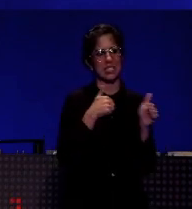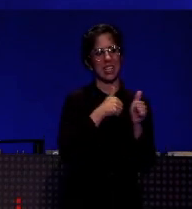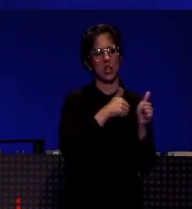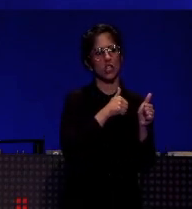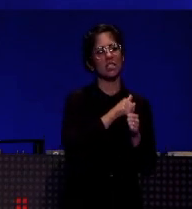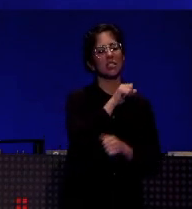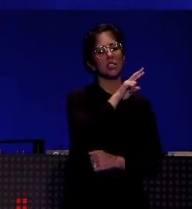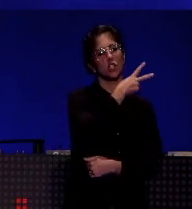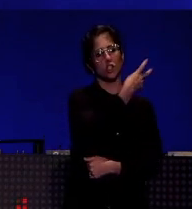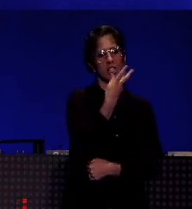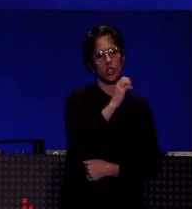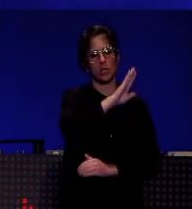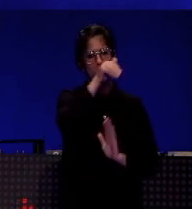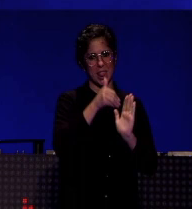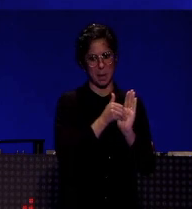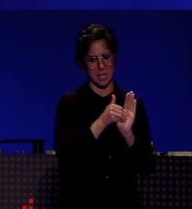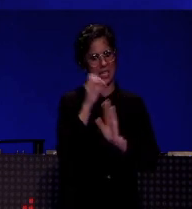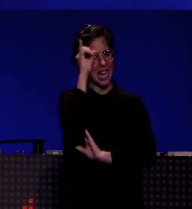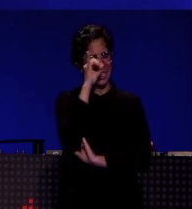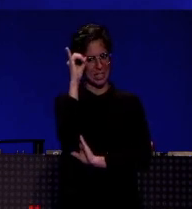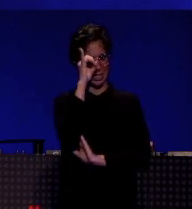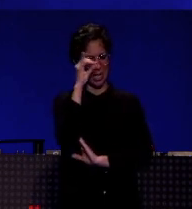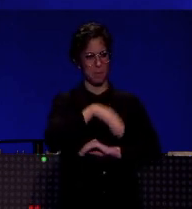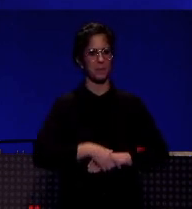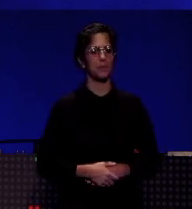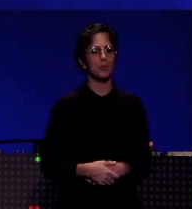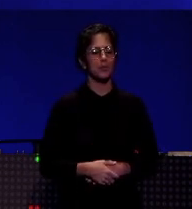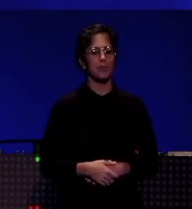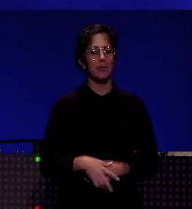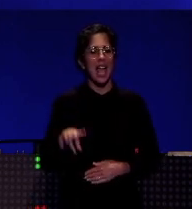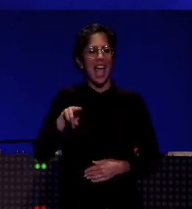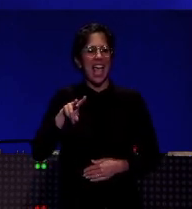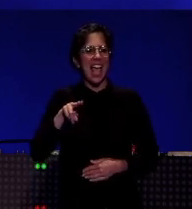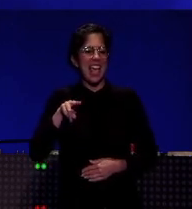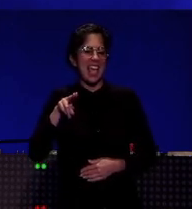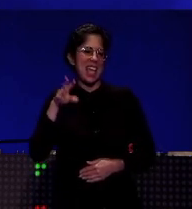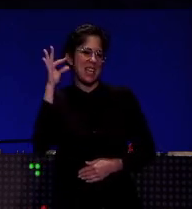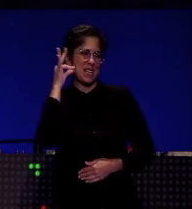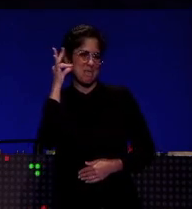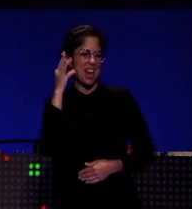seguidores en instagram la hermana de darío noelia lópez